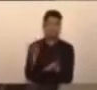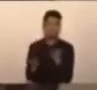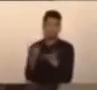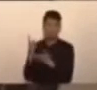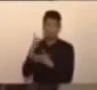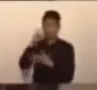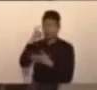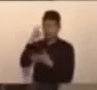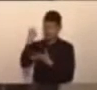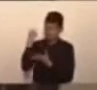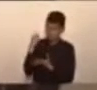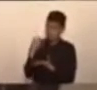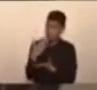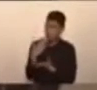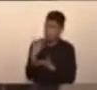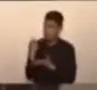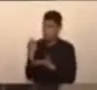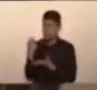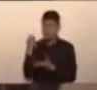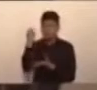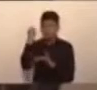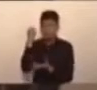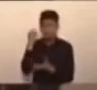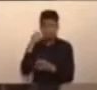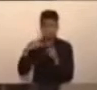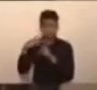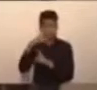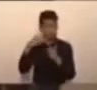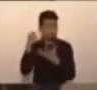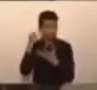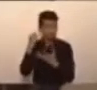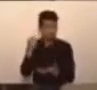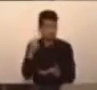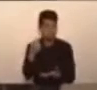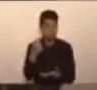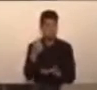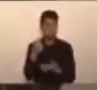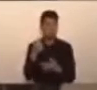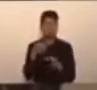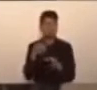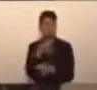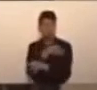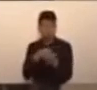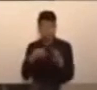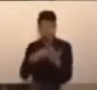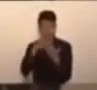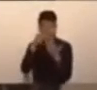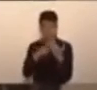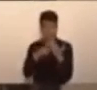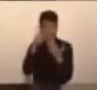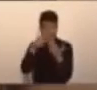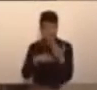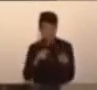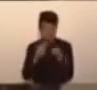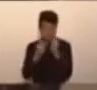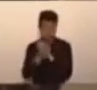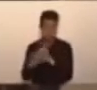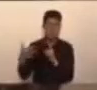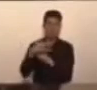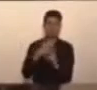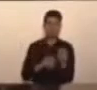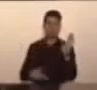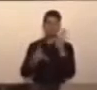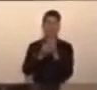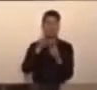acuerdo a la capacidad fiscal que se tuviese en ese momento. Si se cambia el proyecto, primero se cambia el espíritu de la